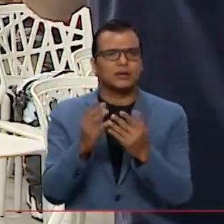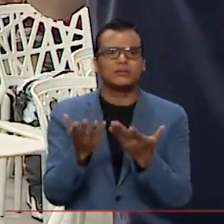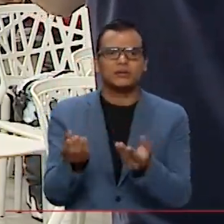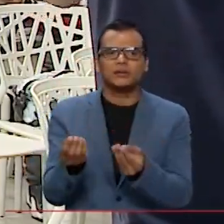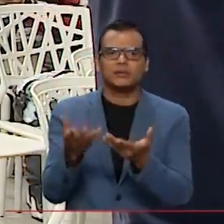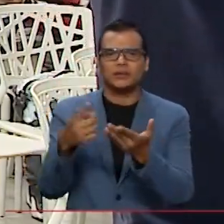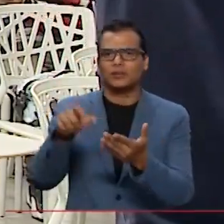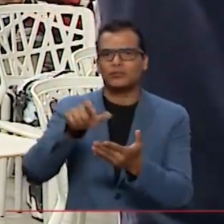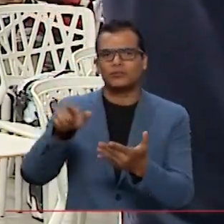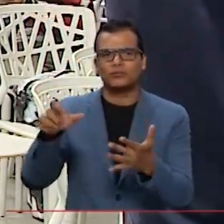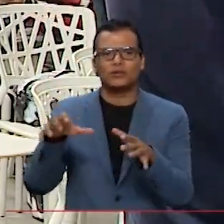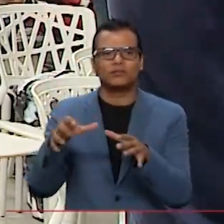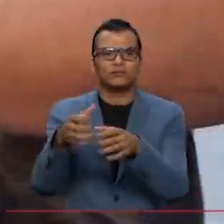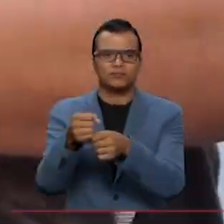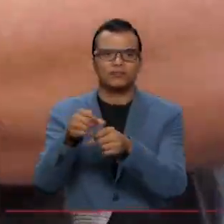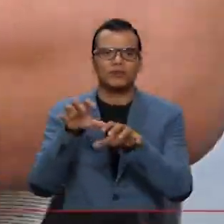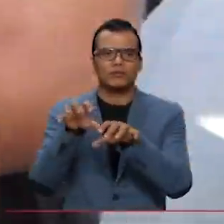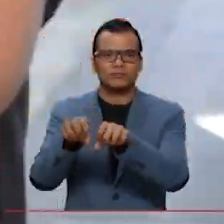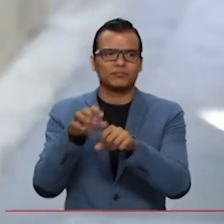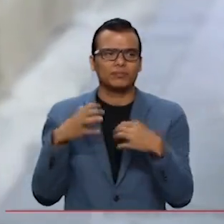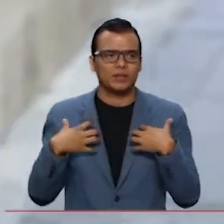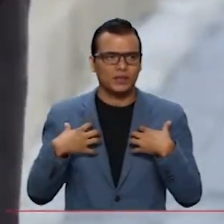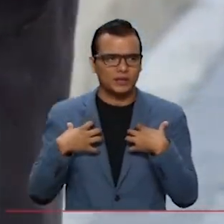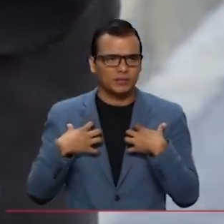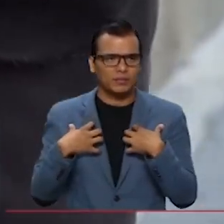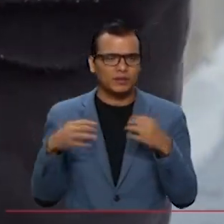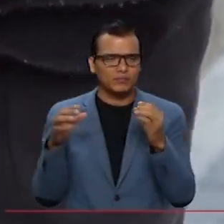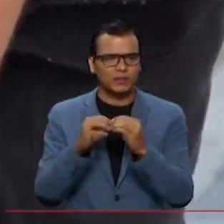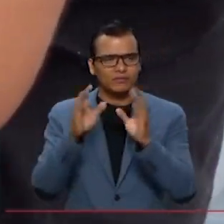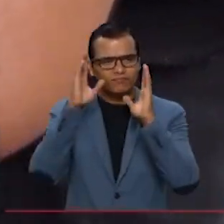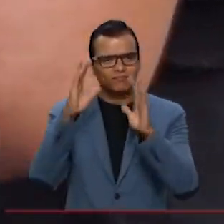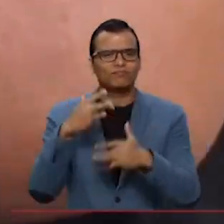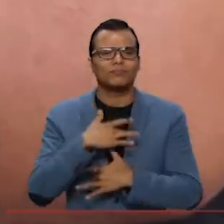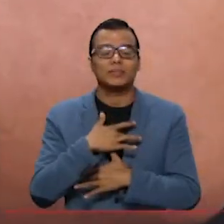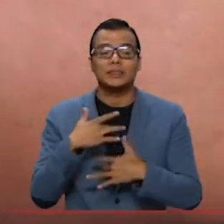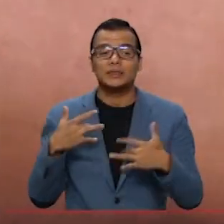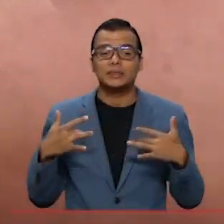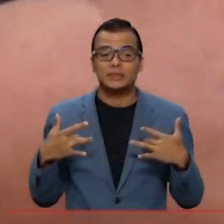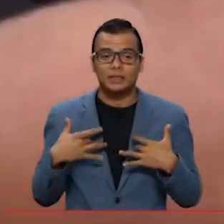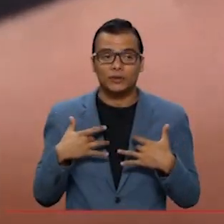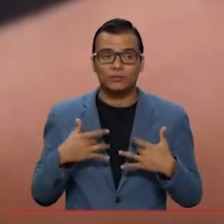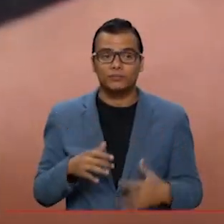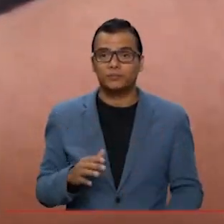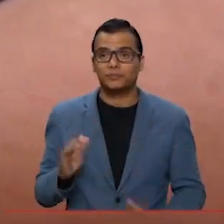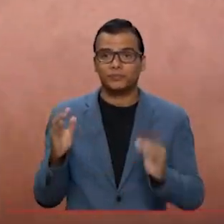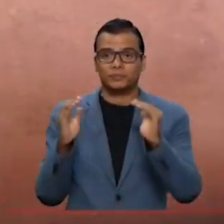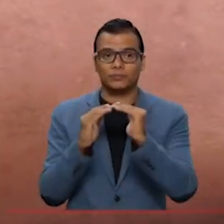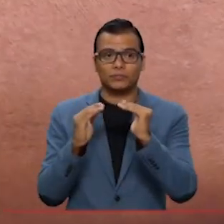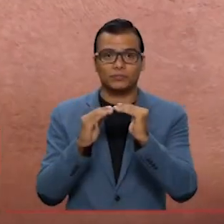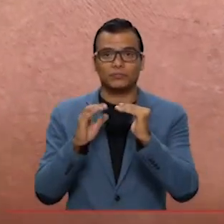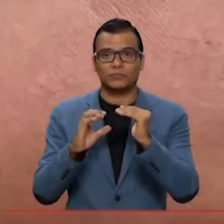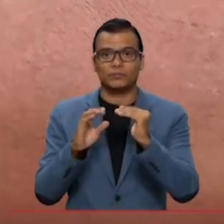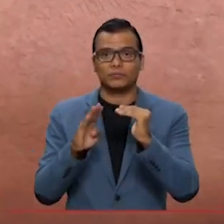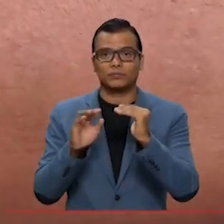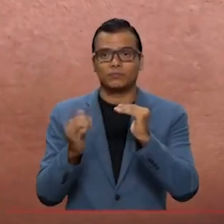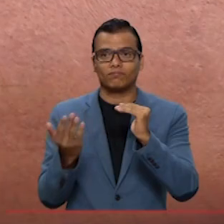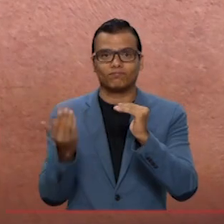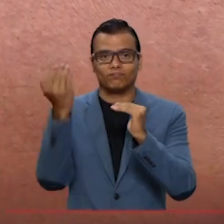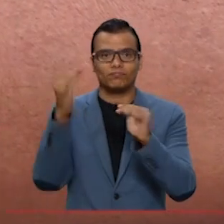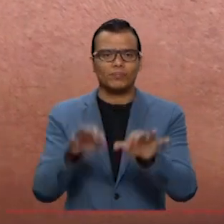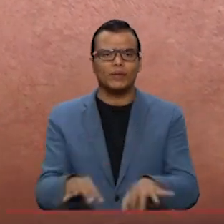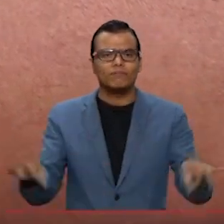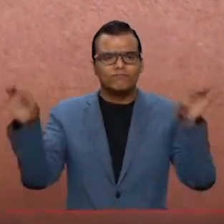supuesto, todo el componente clínico. Es fundamental este centro de bienestar animal para la ciudad